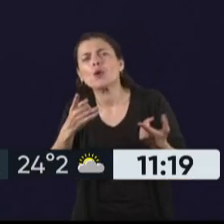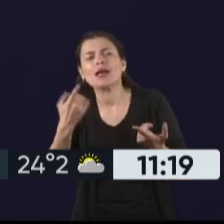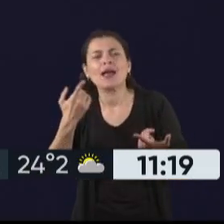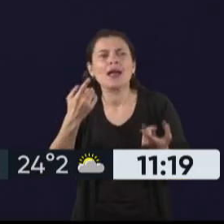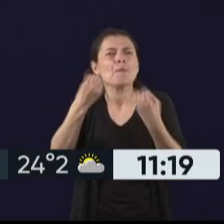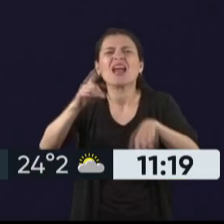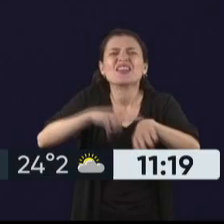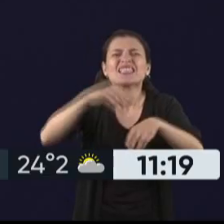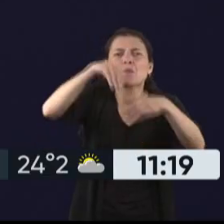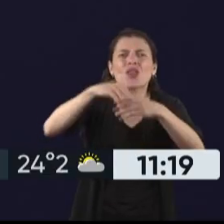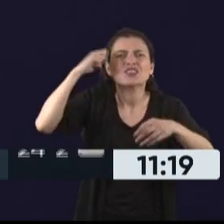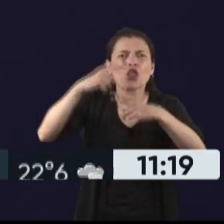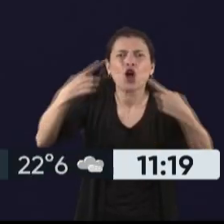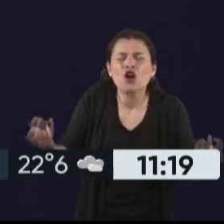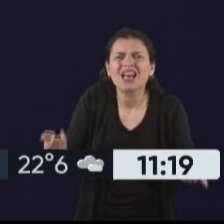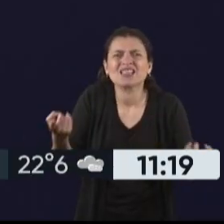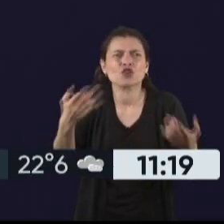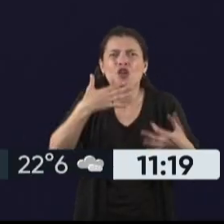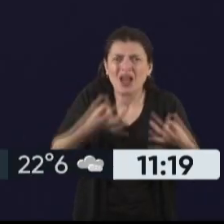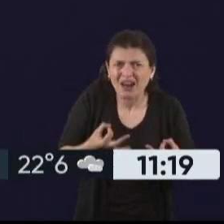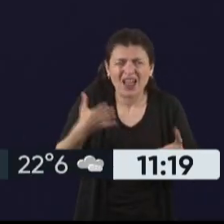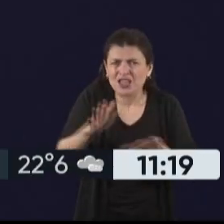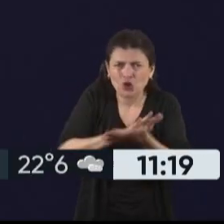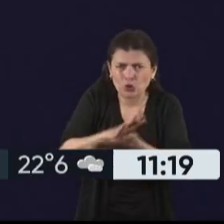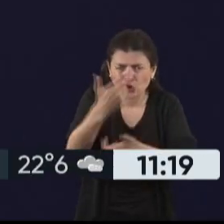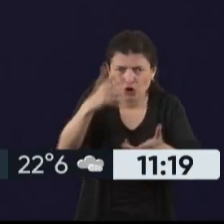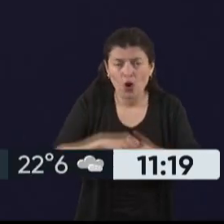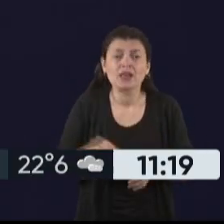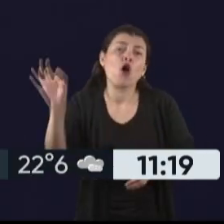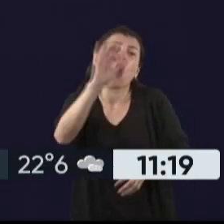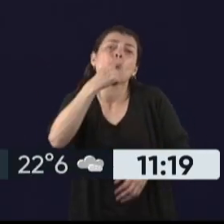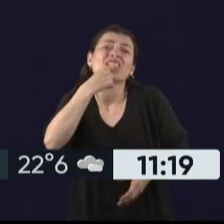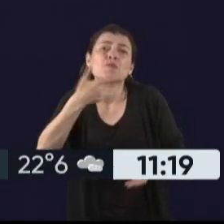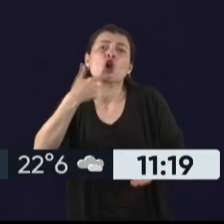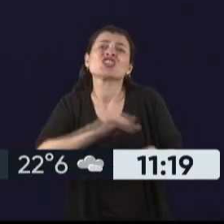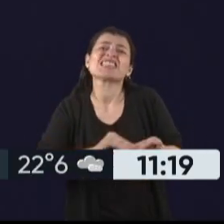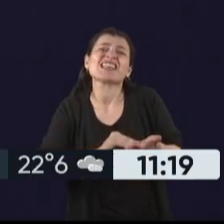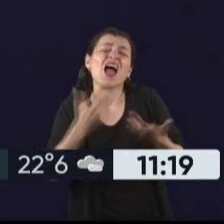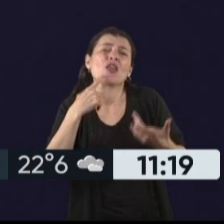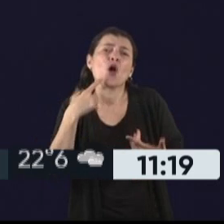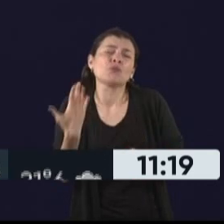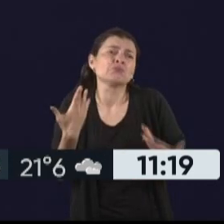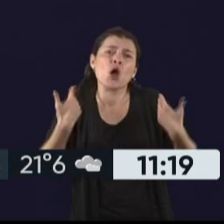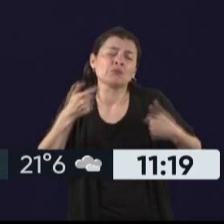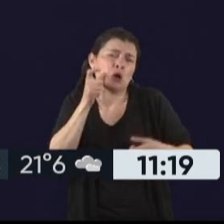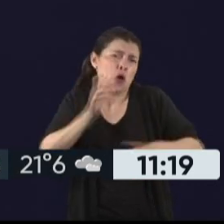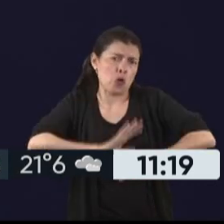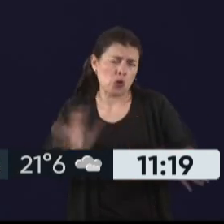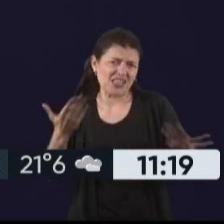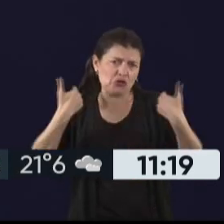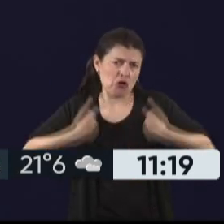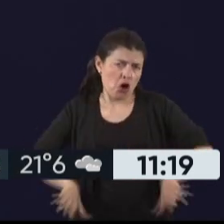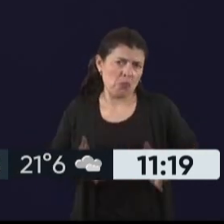con la agenda parlamentaria del día. O el que, en el caso del Senado, el que sin pudor levantó su mano